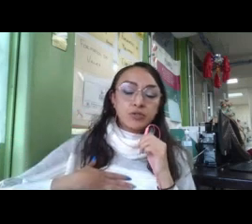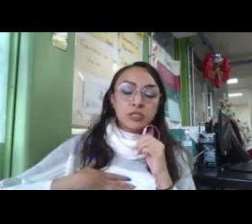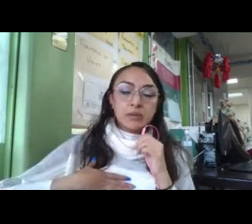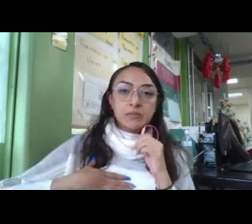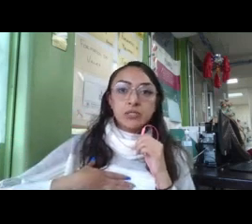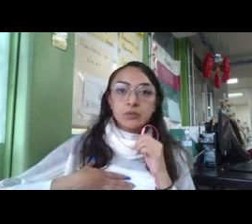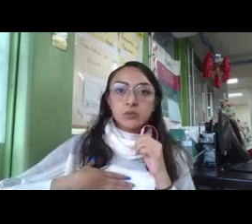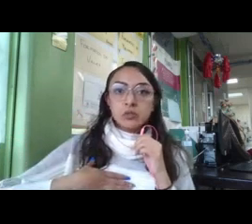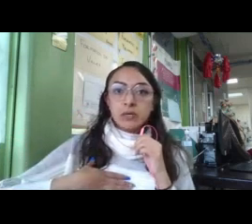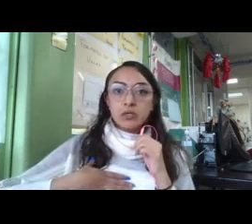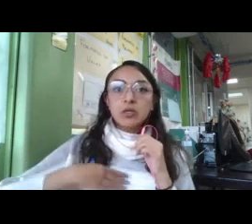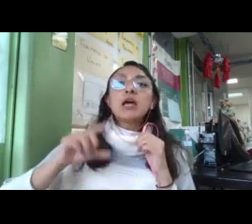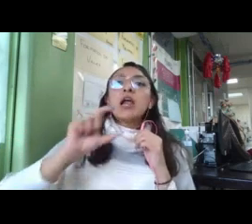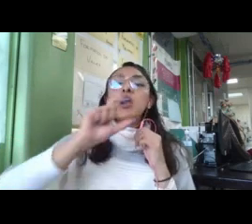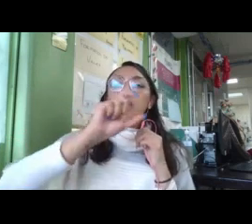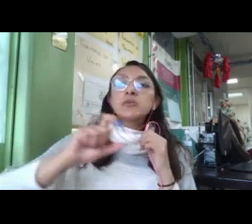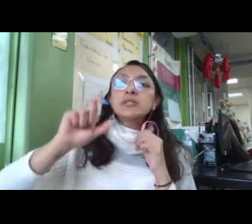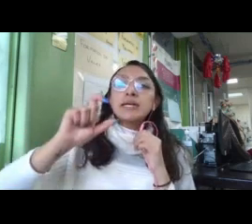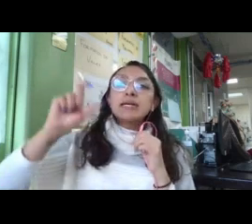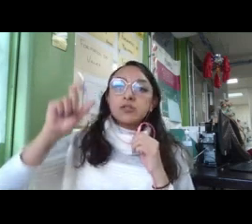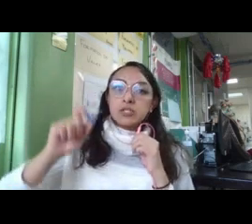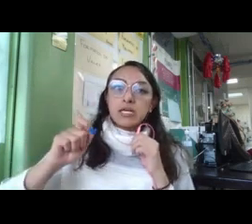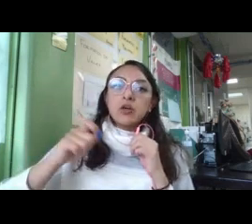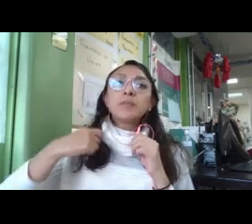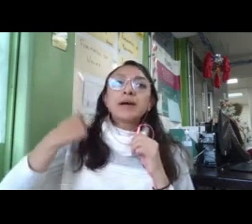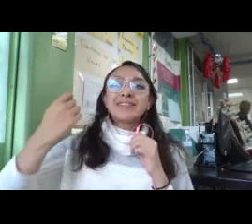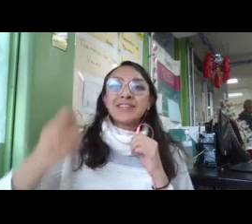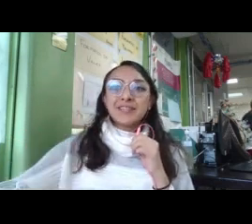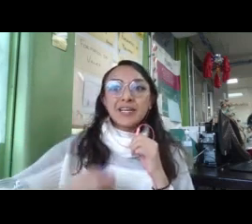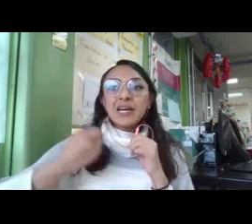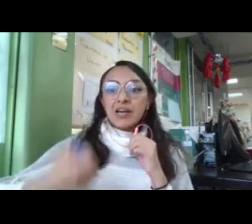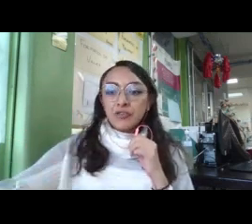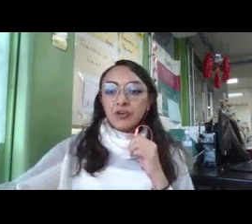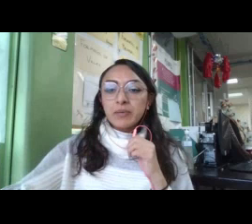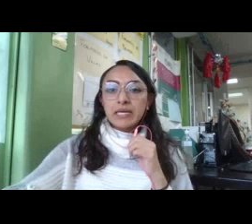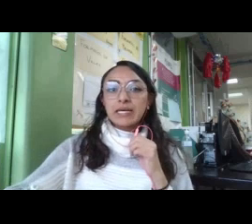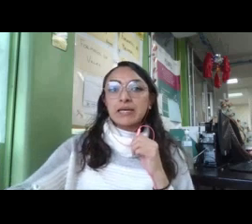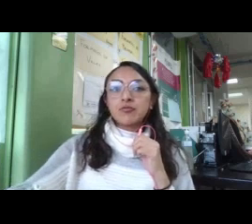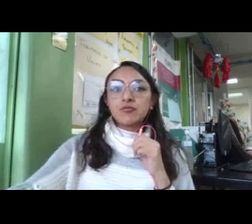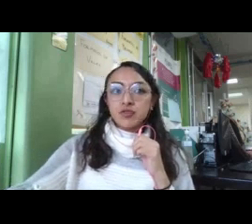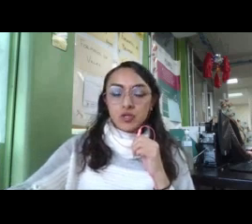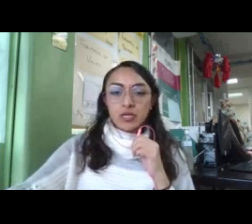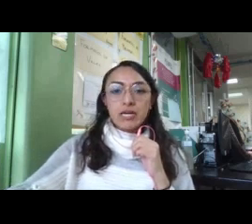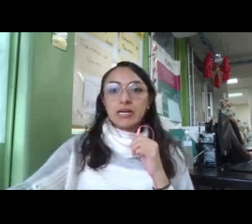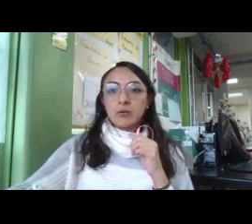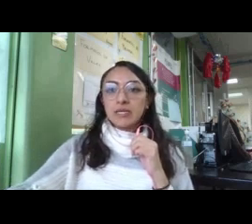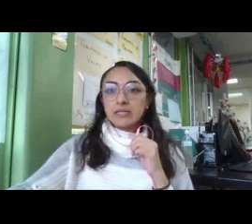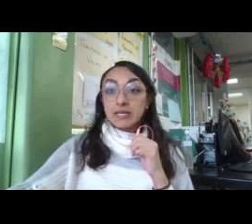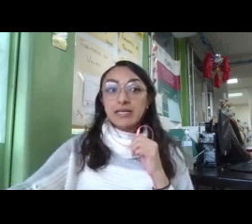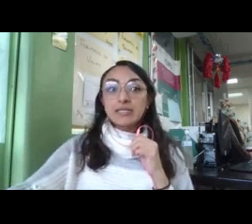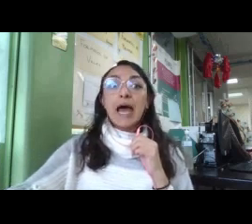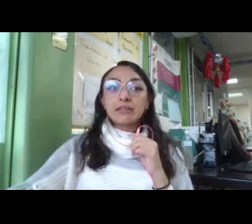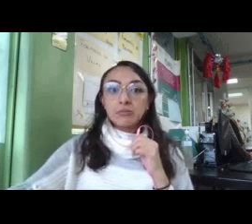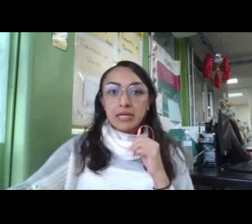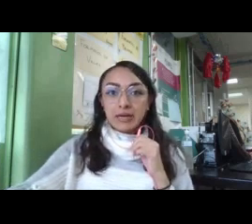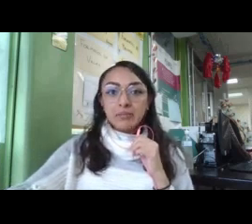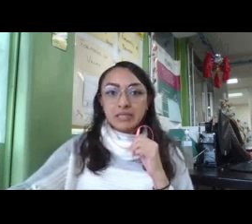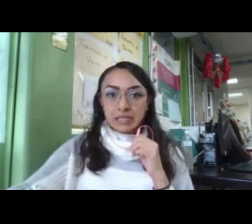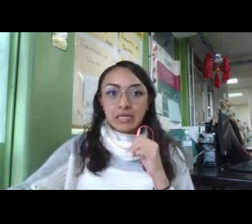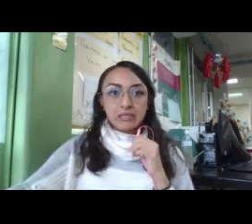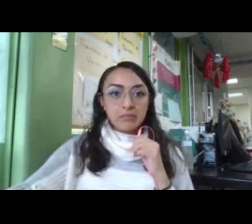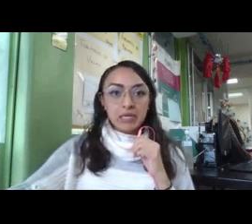que nosotros sabemos de nuestro español, lo vamos a ir asociando para entender la forma en la que funciona la lengua de señas a